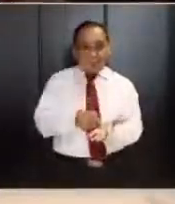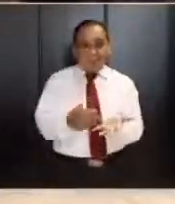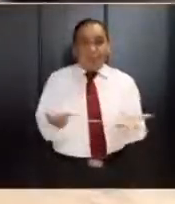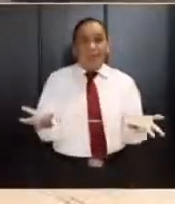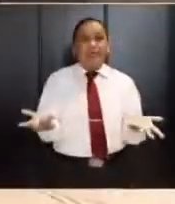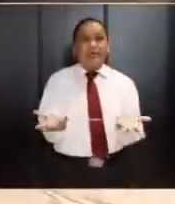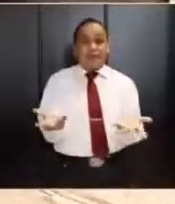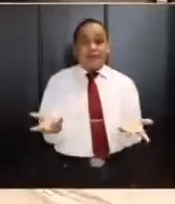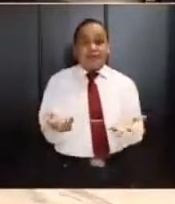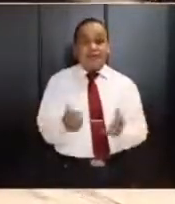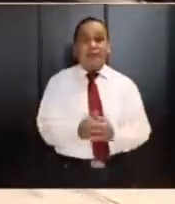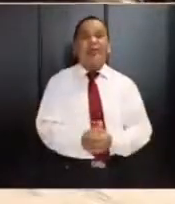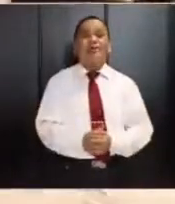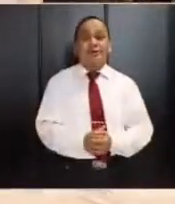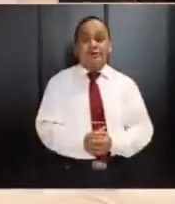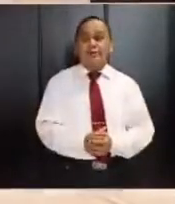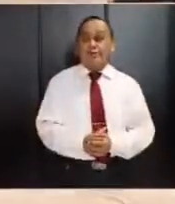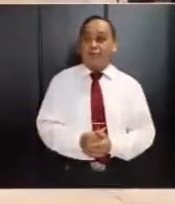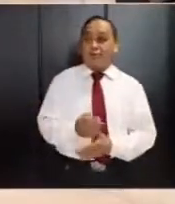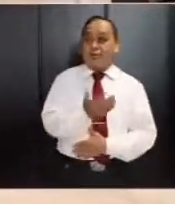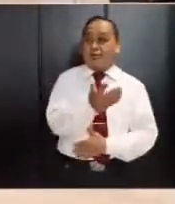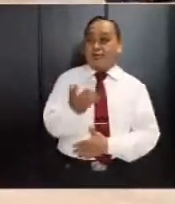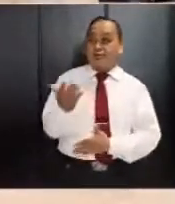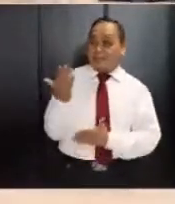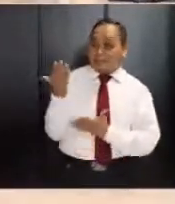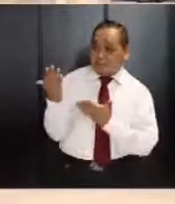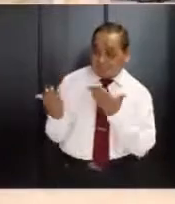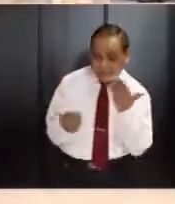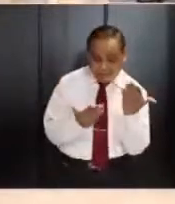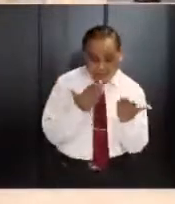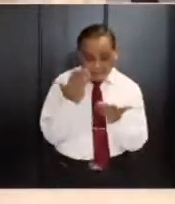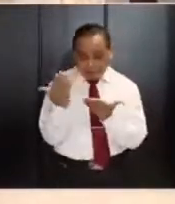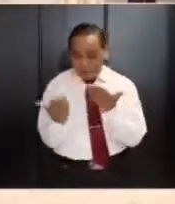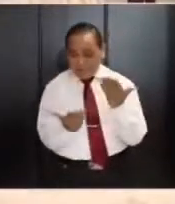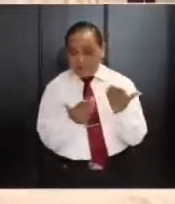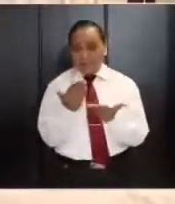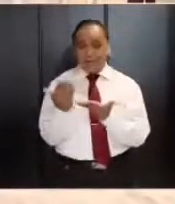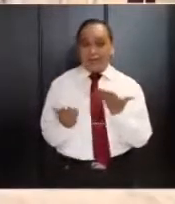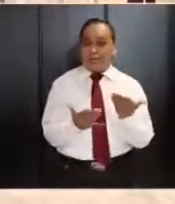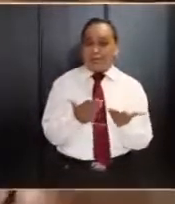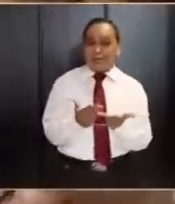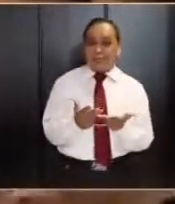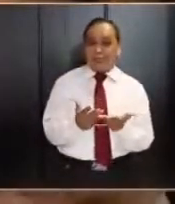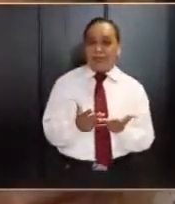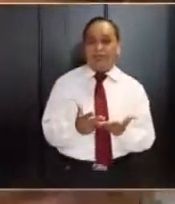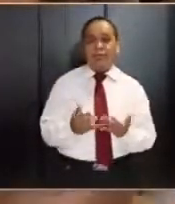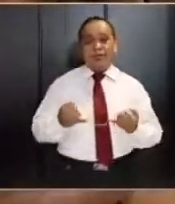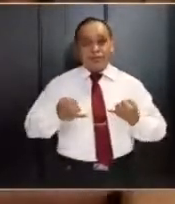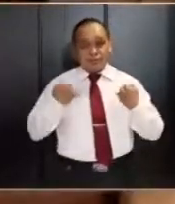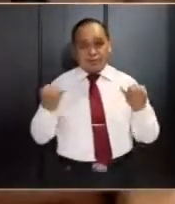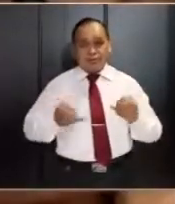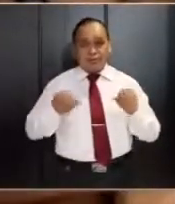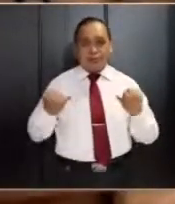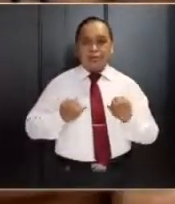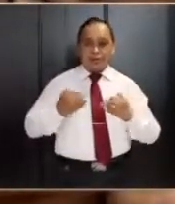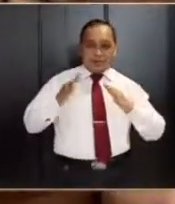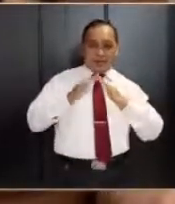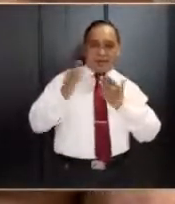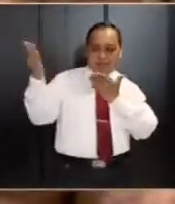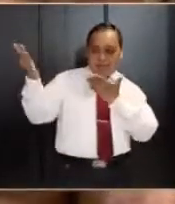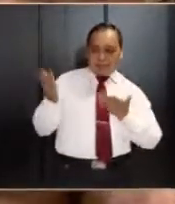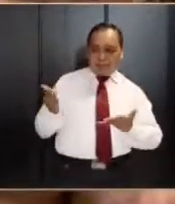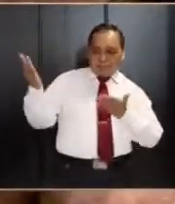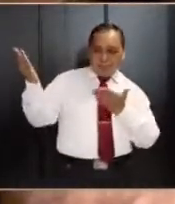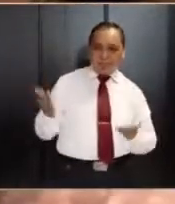sabido, hubiésemos visto que estudiaras. Porque chicos que llegaron a la casa, que fueron como ahijados de mi